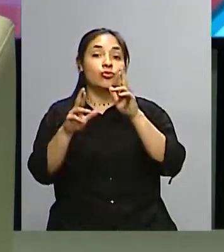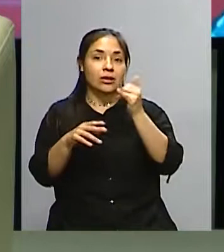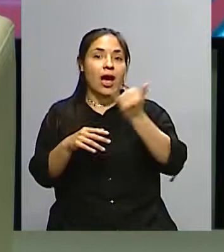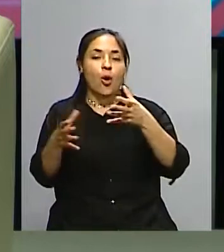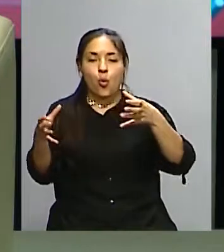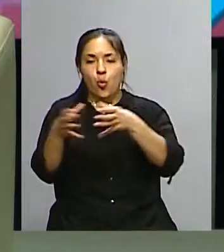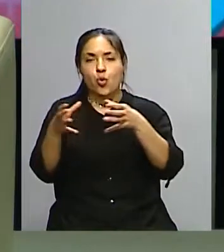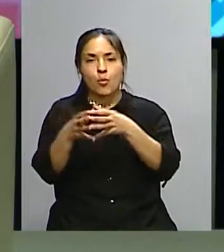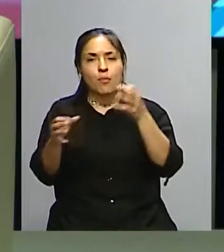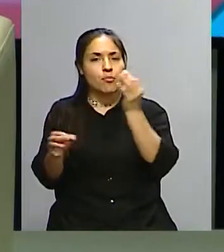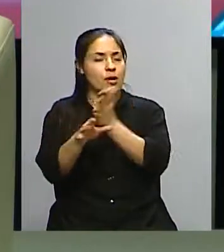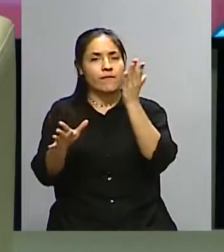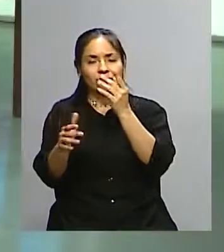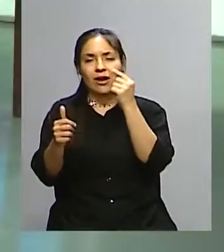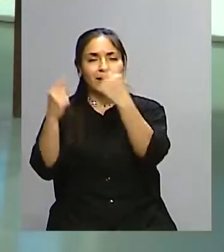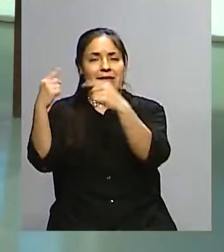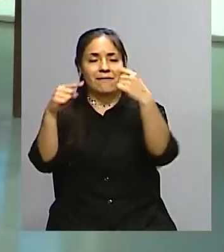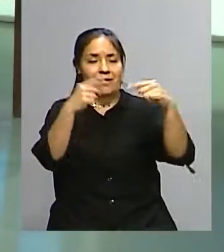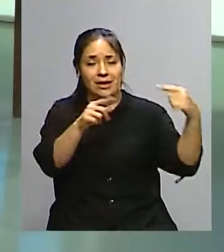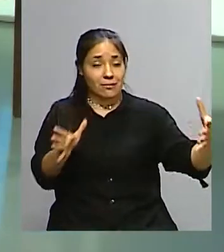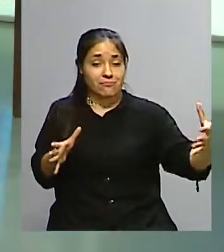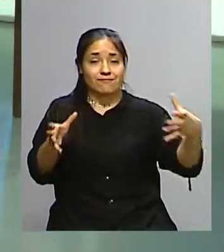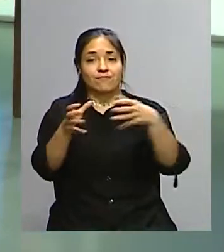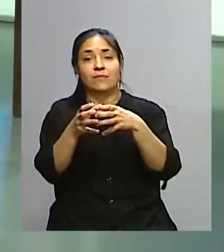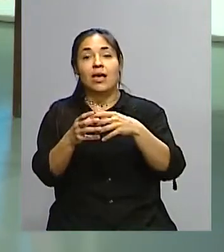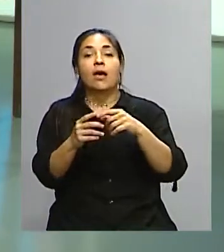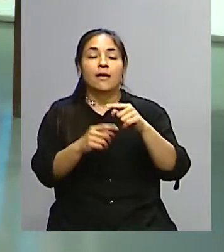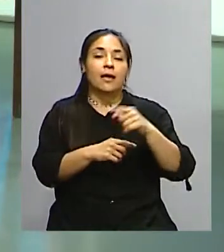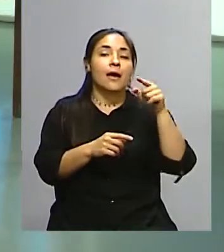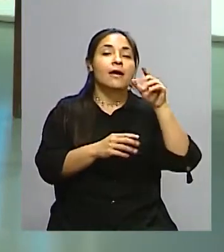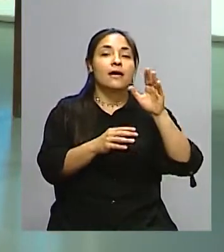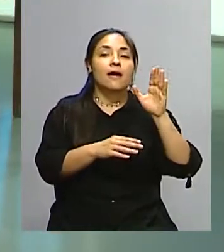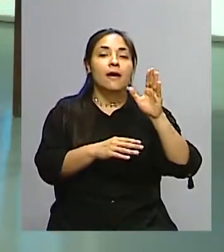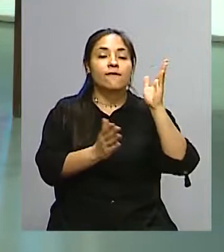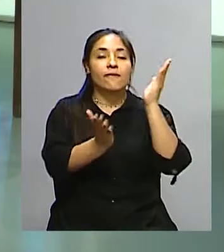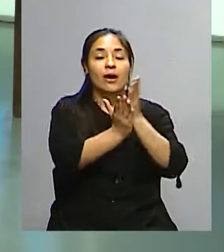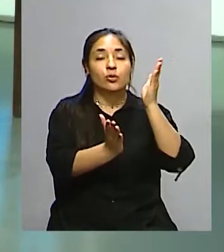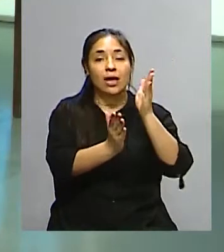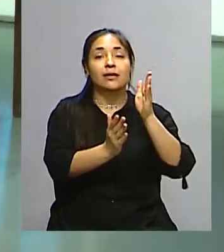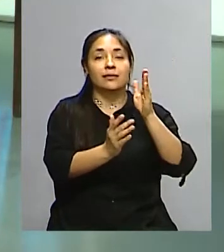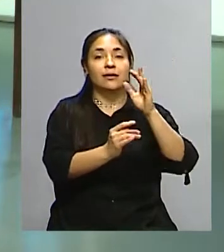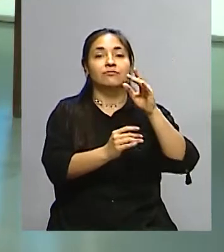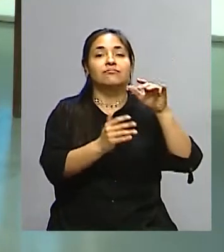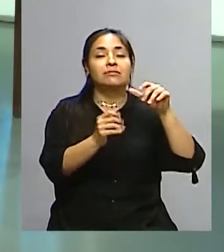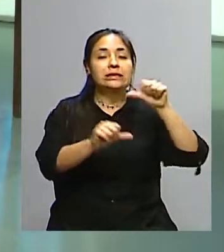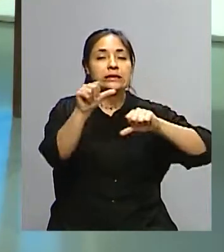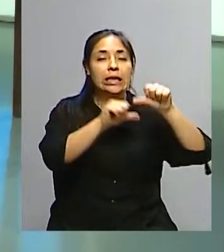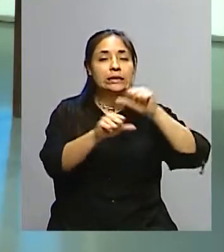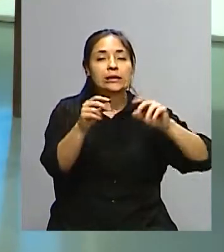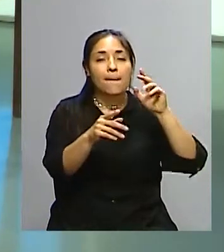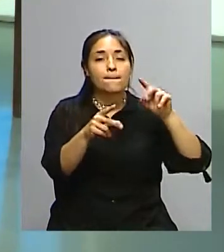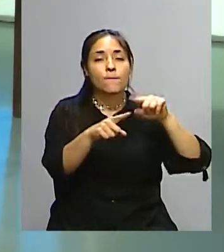no solamente de profesionales que han egresado de la Facultad de Ciencias Políticas y de la Universidad Nacional de Cuyo, sino también profesiones